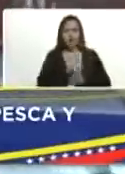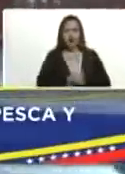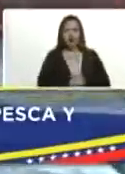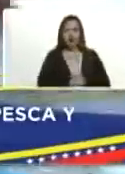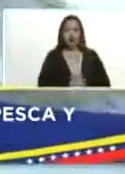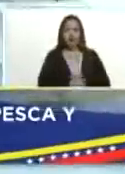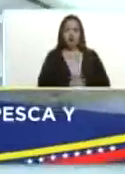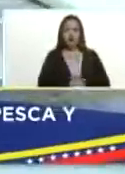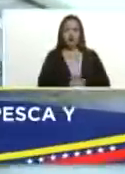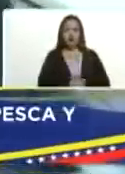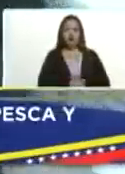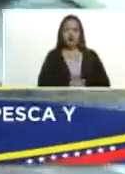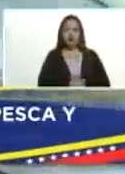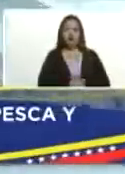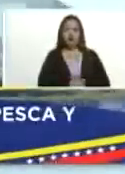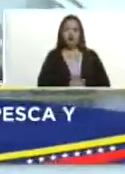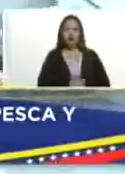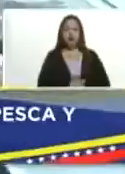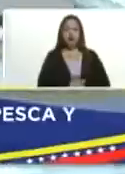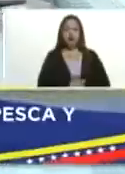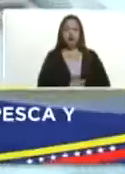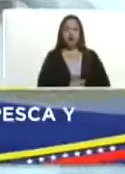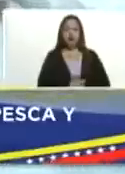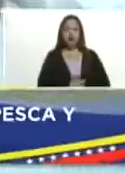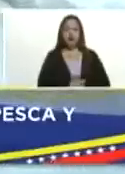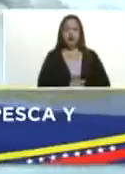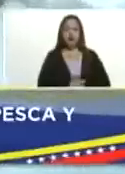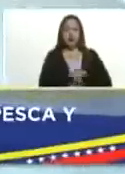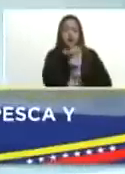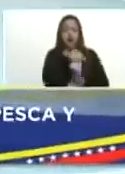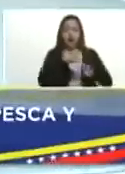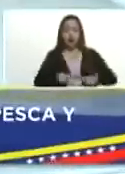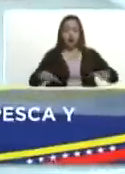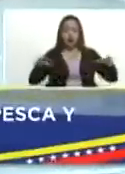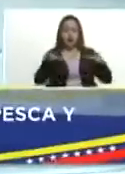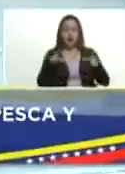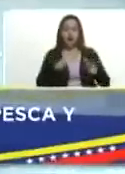sobre la maquinaria. Esta es la área de